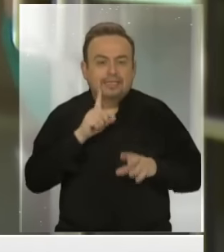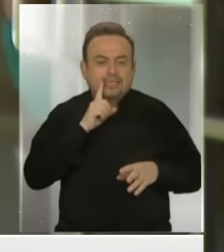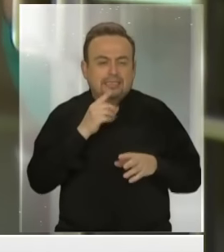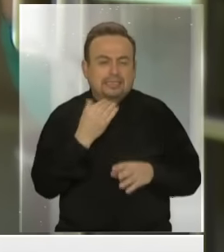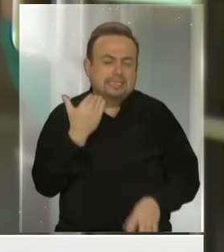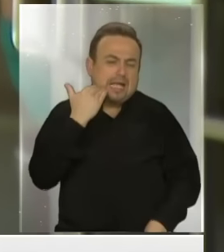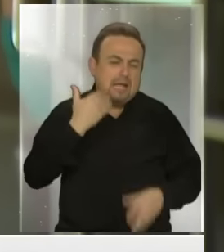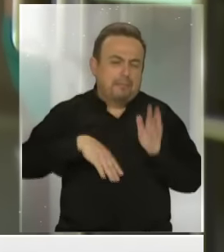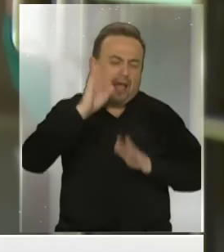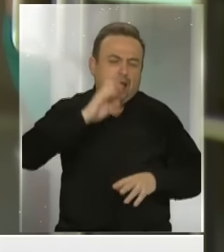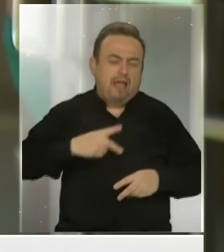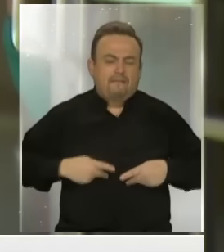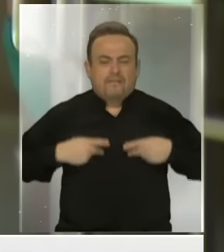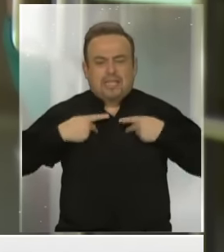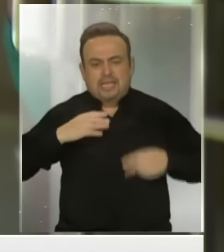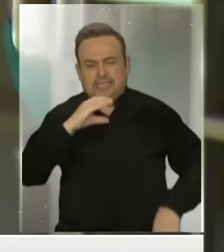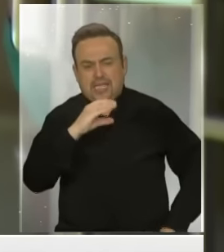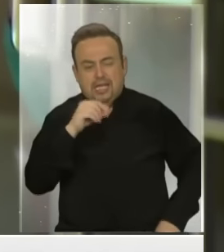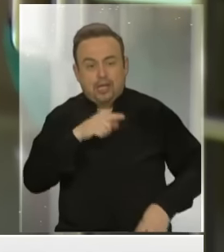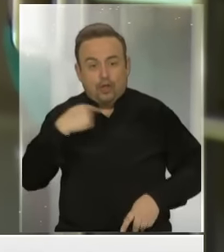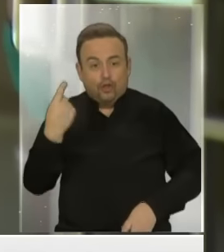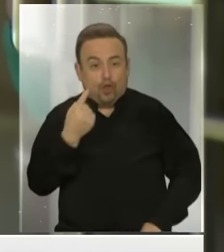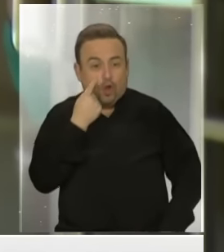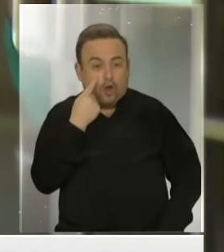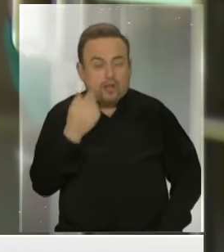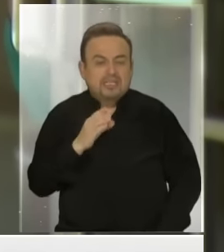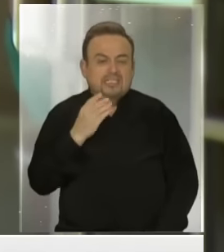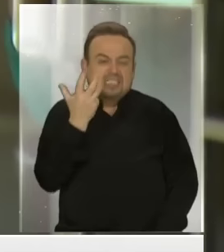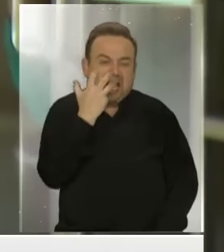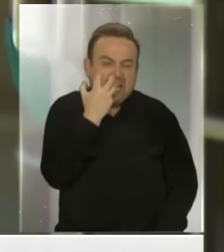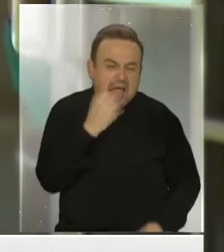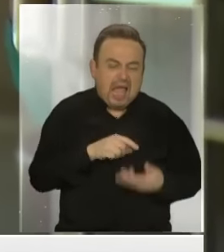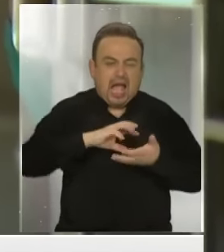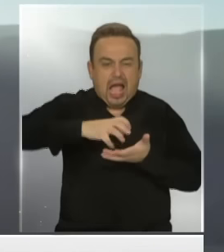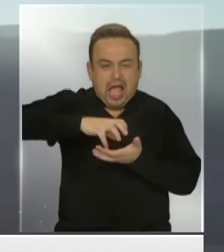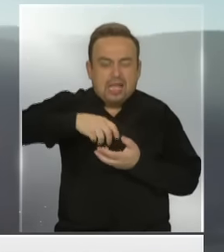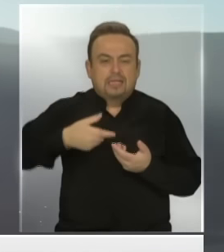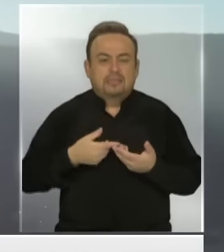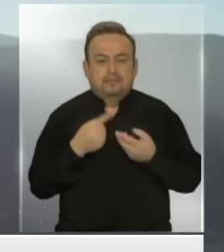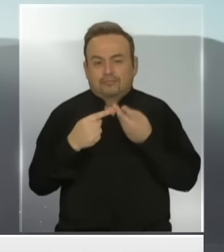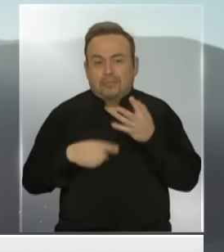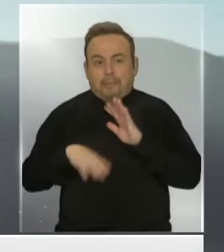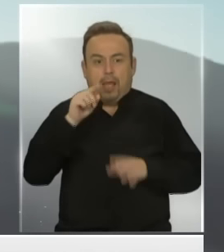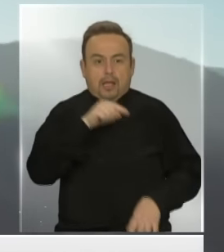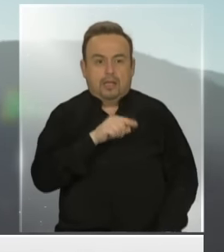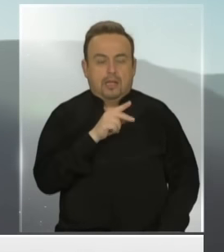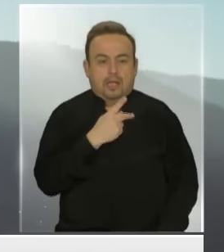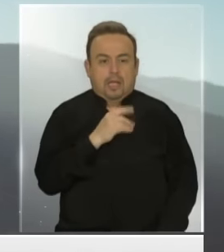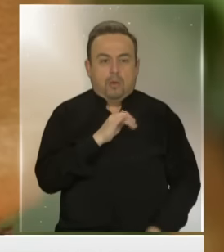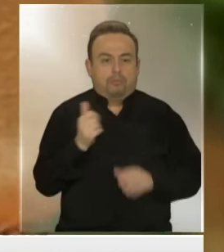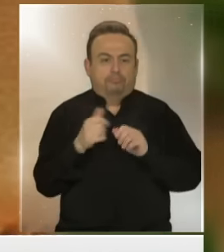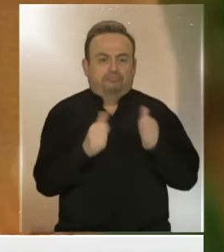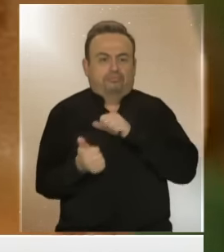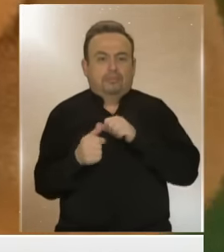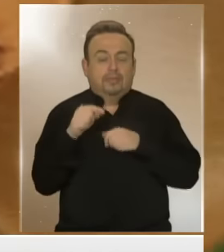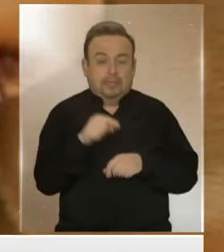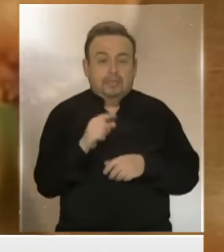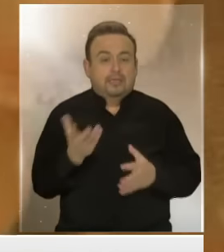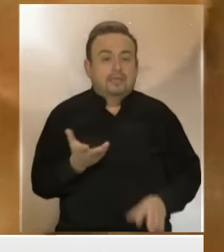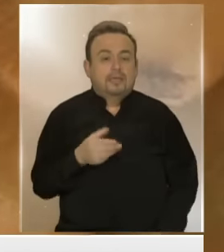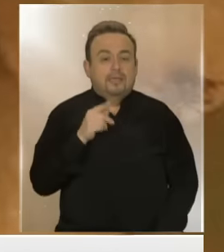casi mayor vitamina C de las frutas que nosotros consumimos, mucho más que una naranja. Es el kiwi